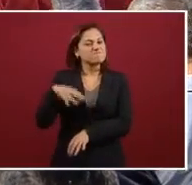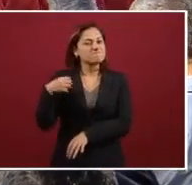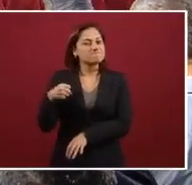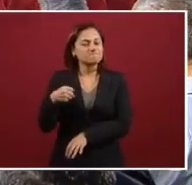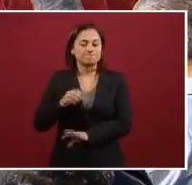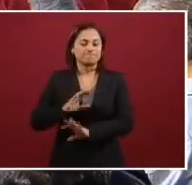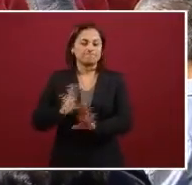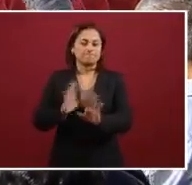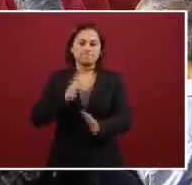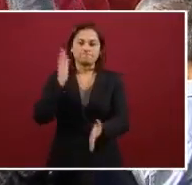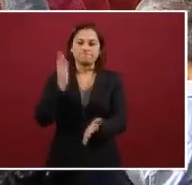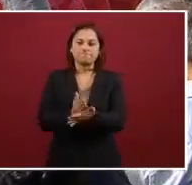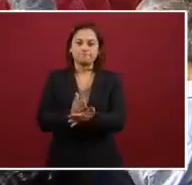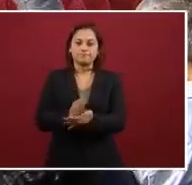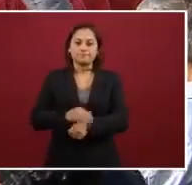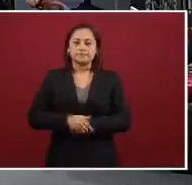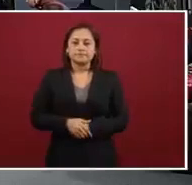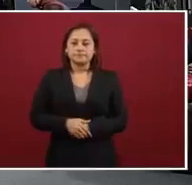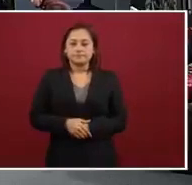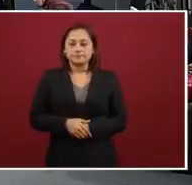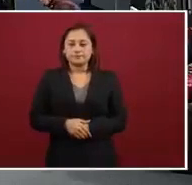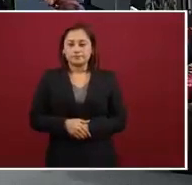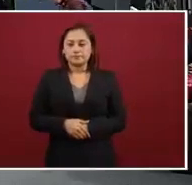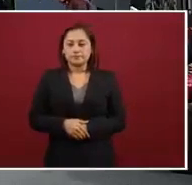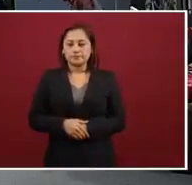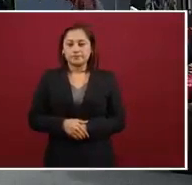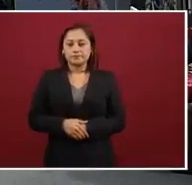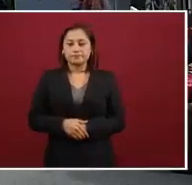Rápido, ¿ya no me va a dar la segunda?